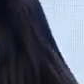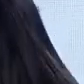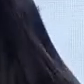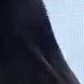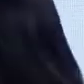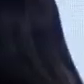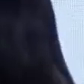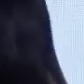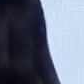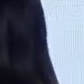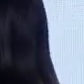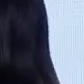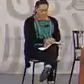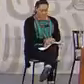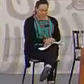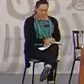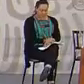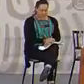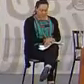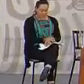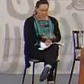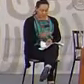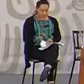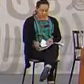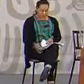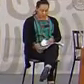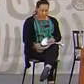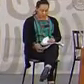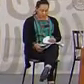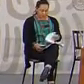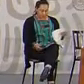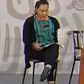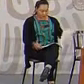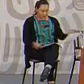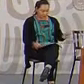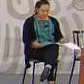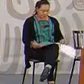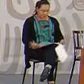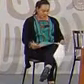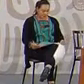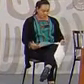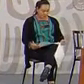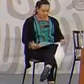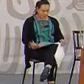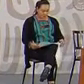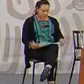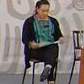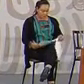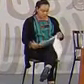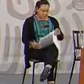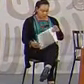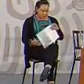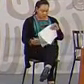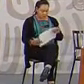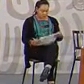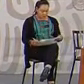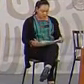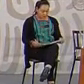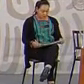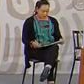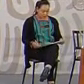esquema. Adelante. Como ya lo comentaba la secretaria, pues este es un comparativo